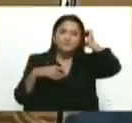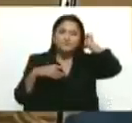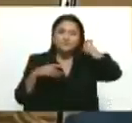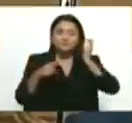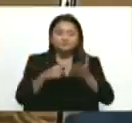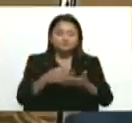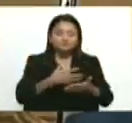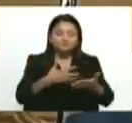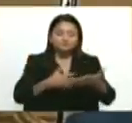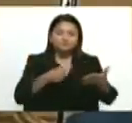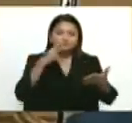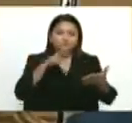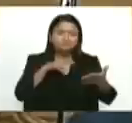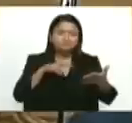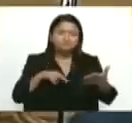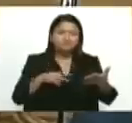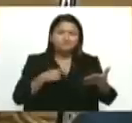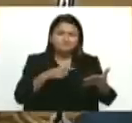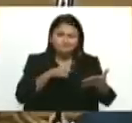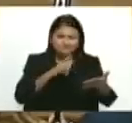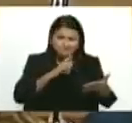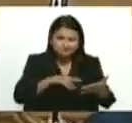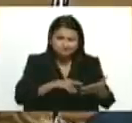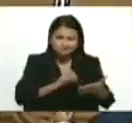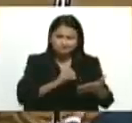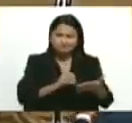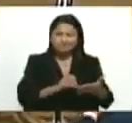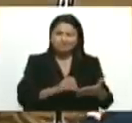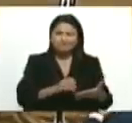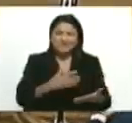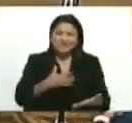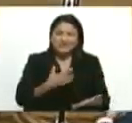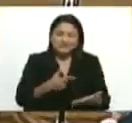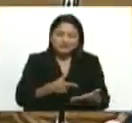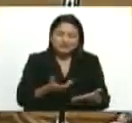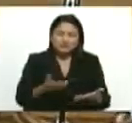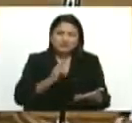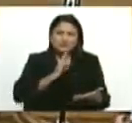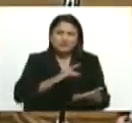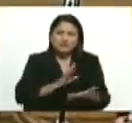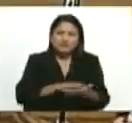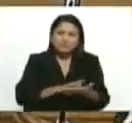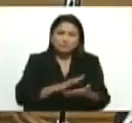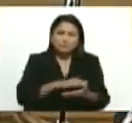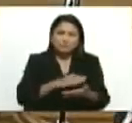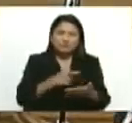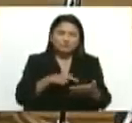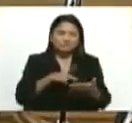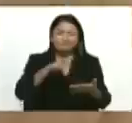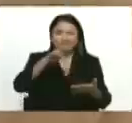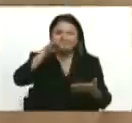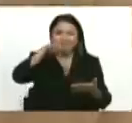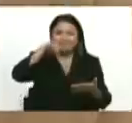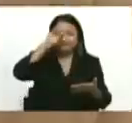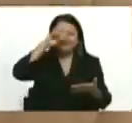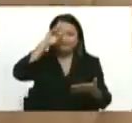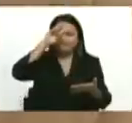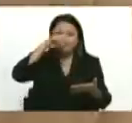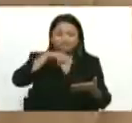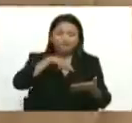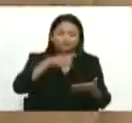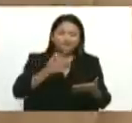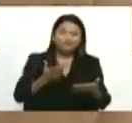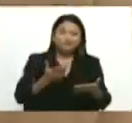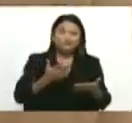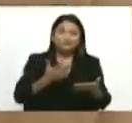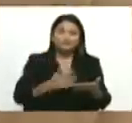papel, que provoca ni siquiera contestarlo por su tributo a la imbecilidad humana,